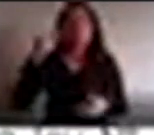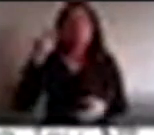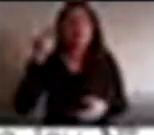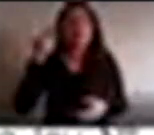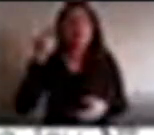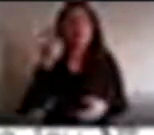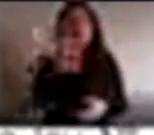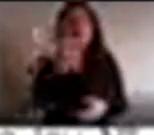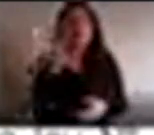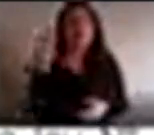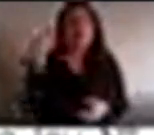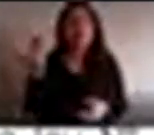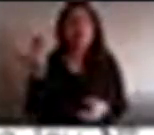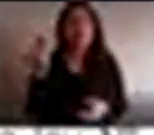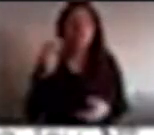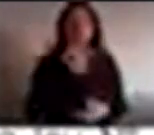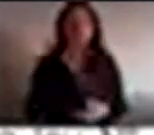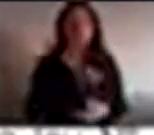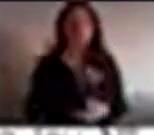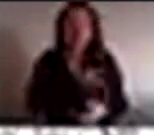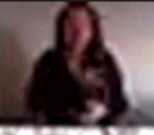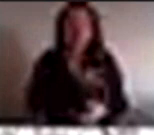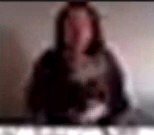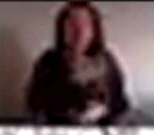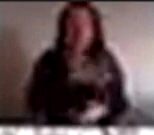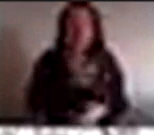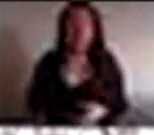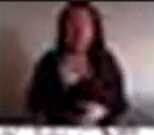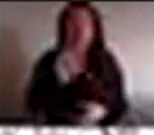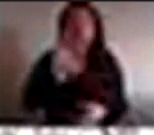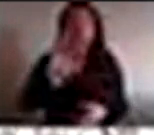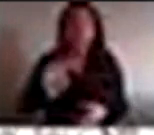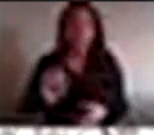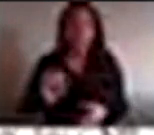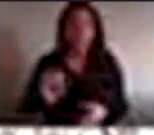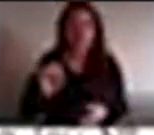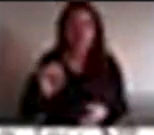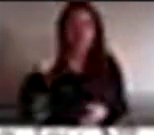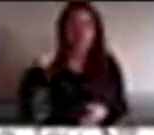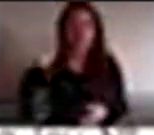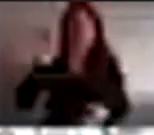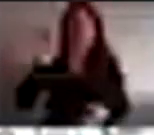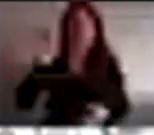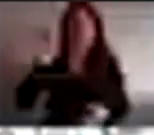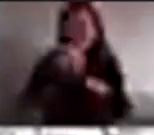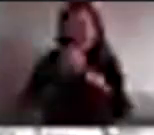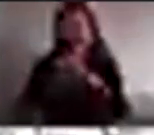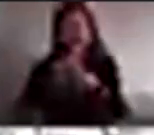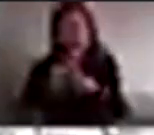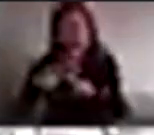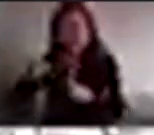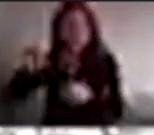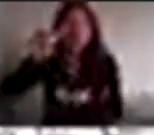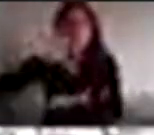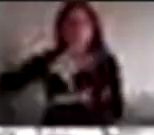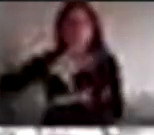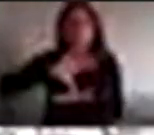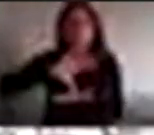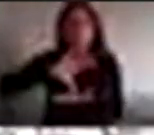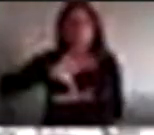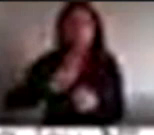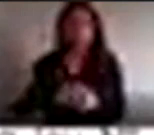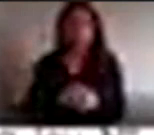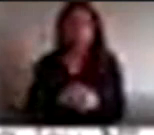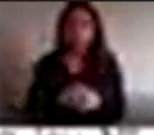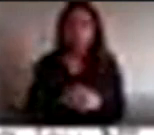son extranjeros, y como bien se aprecia en el gráfico, podemos ver que la población con